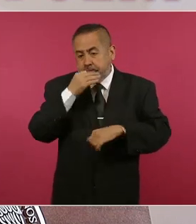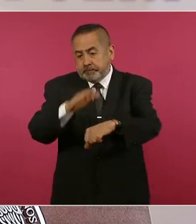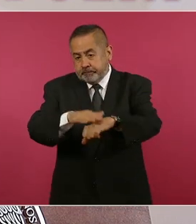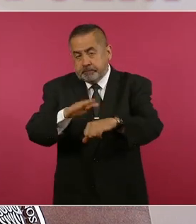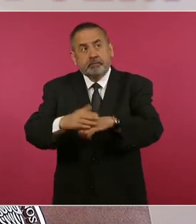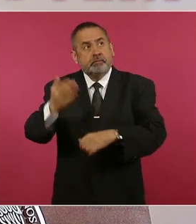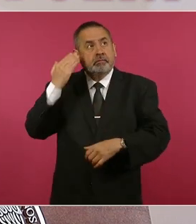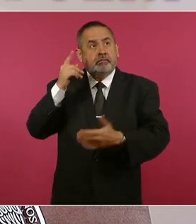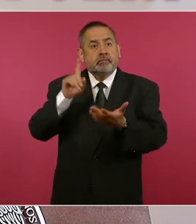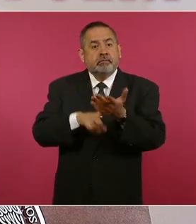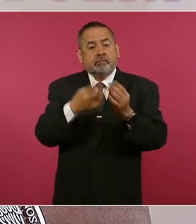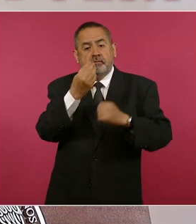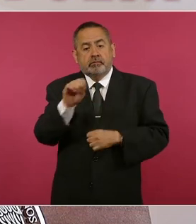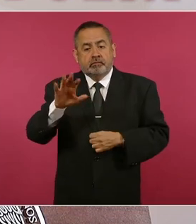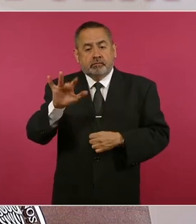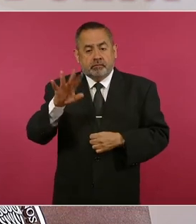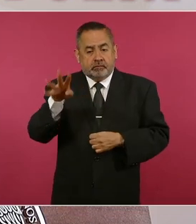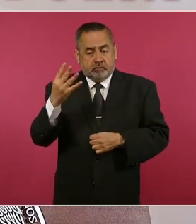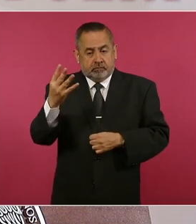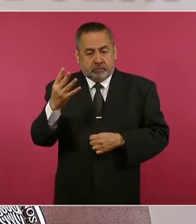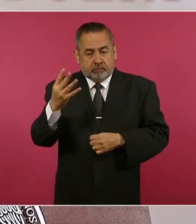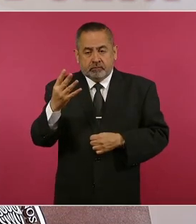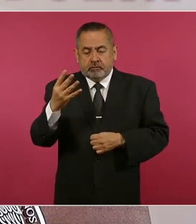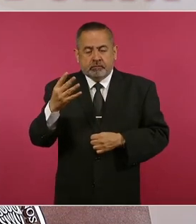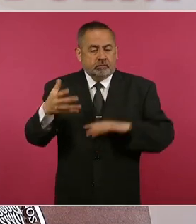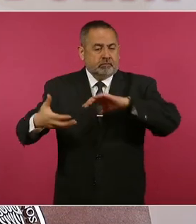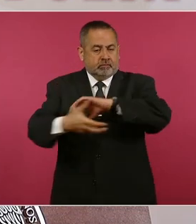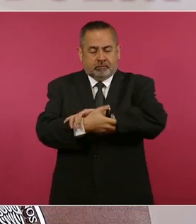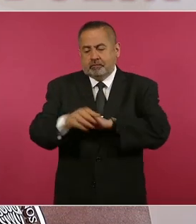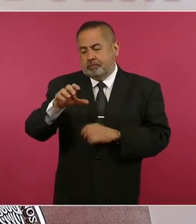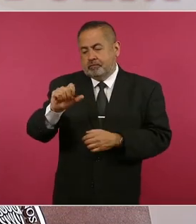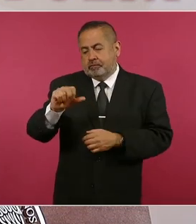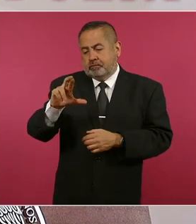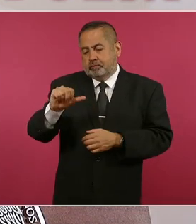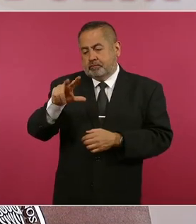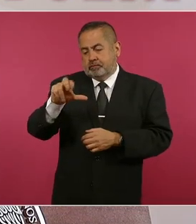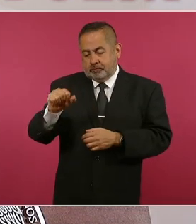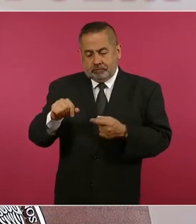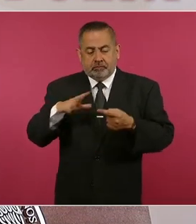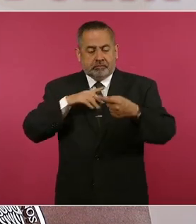de 1954 tiene tres artículos. El